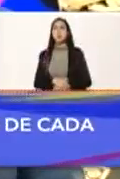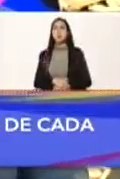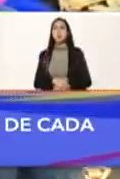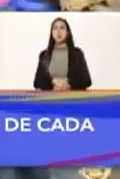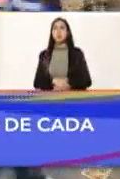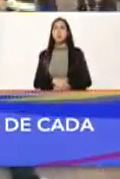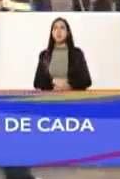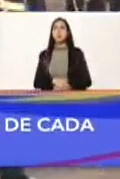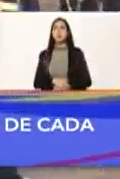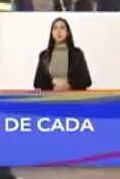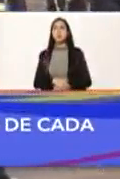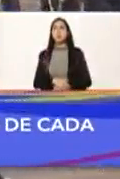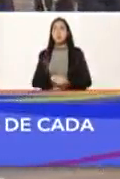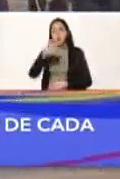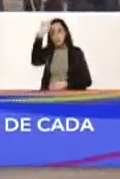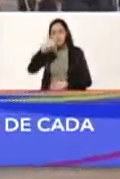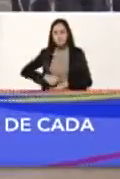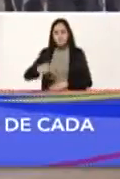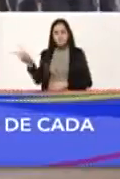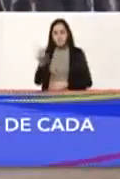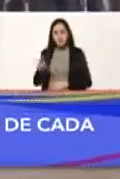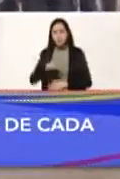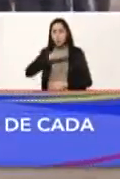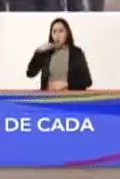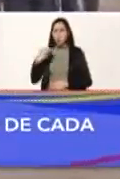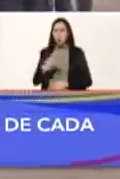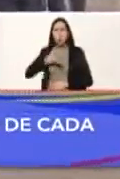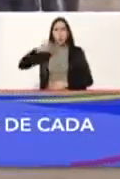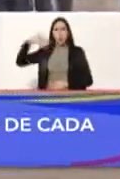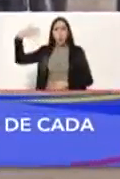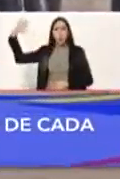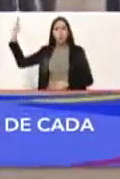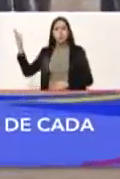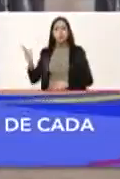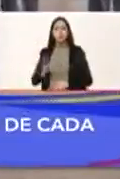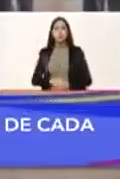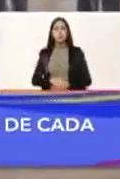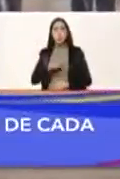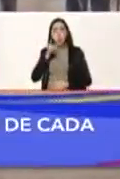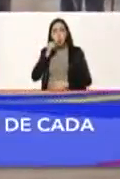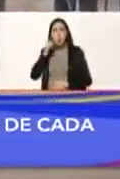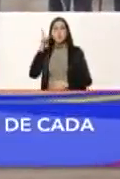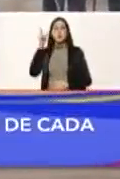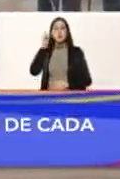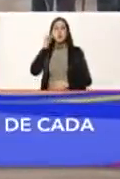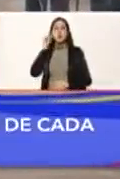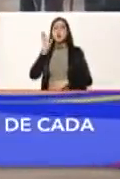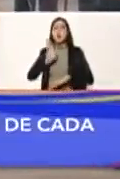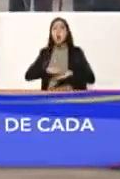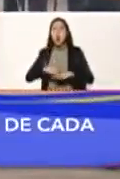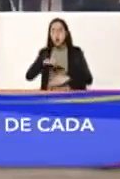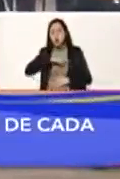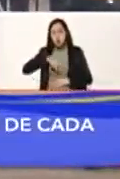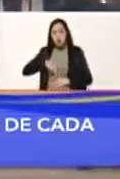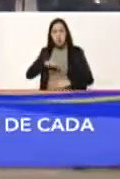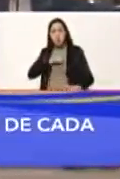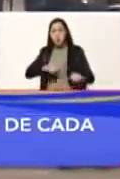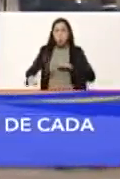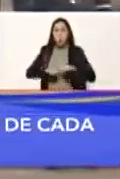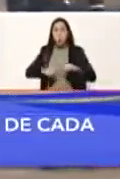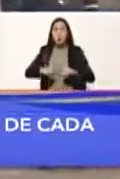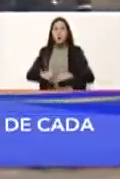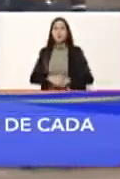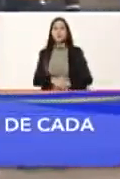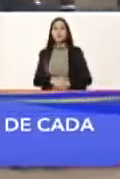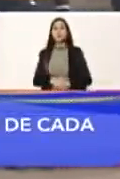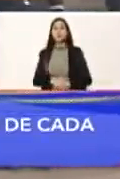venezolanos, una juventud orgullosa de ser venezolana, porque es lo que nos debe mover,